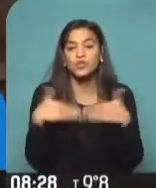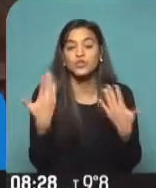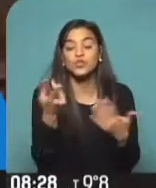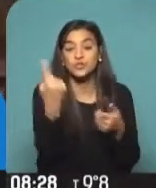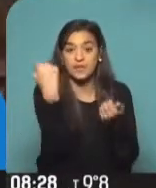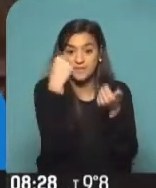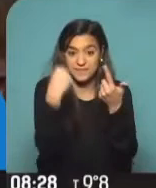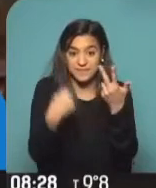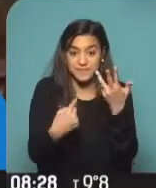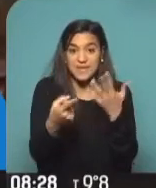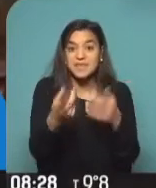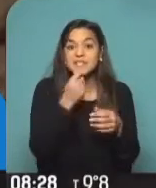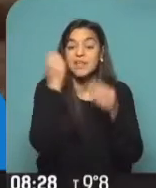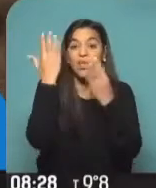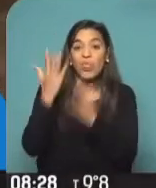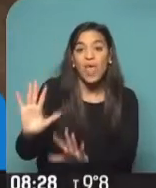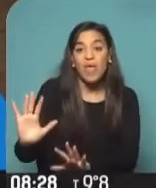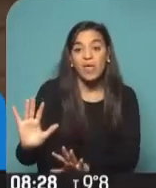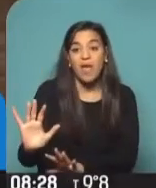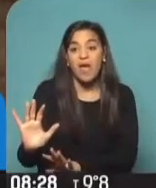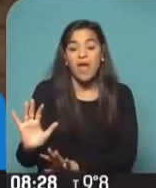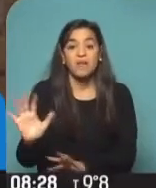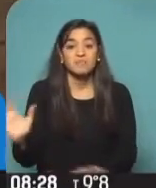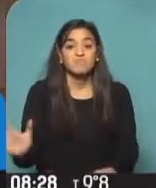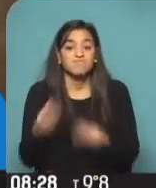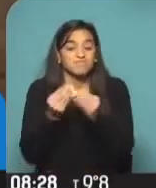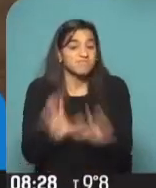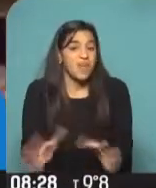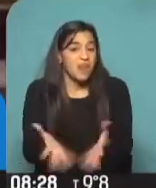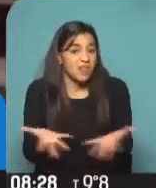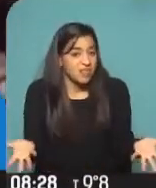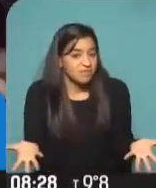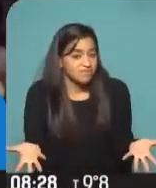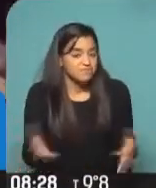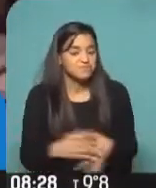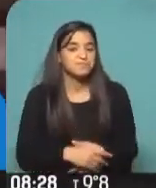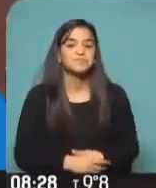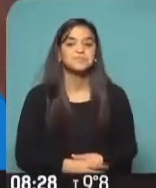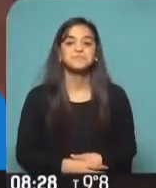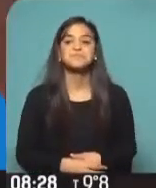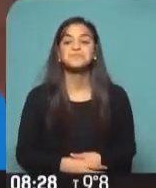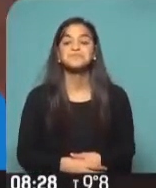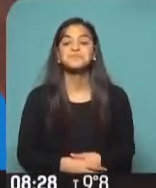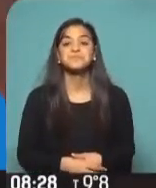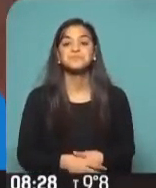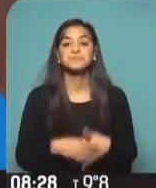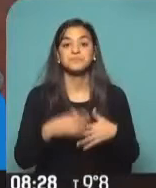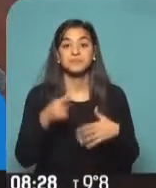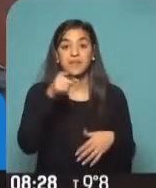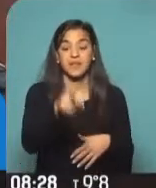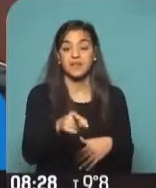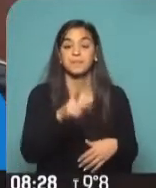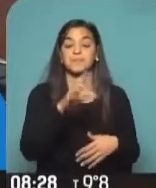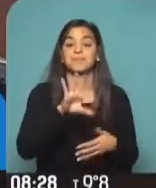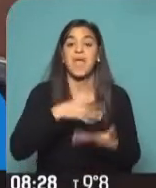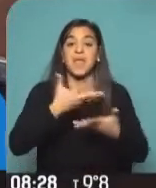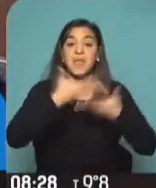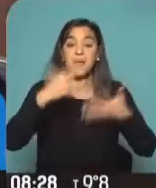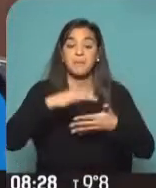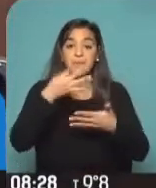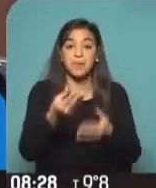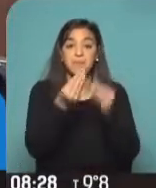esto si se dejaba en la nada pero todo este gran premio se inicia el sábado